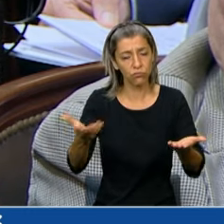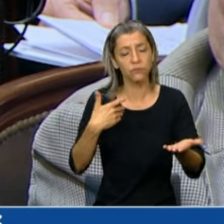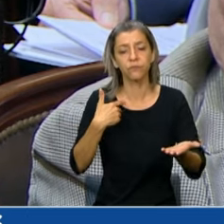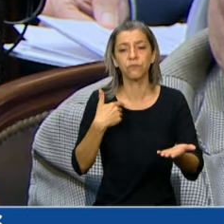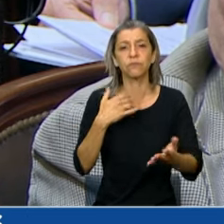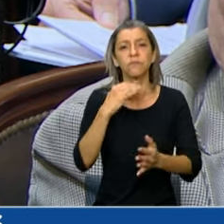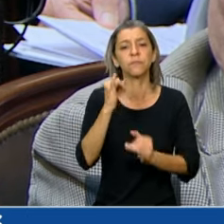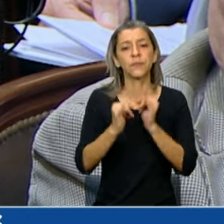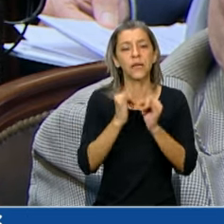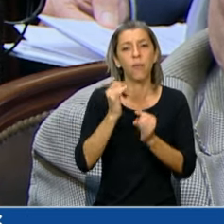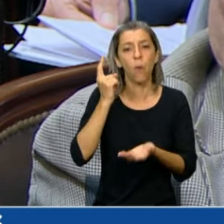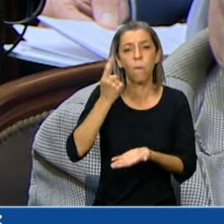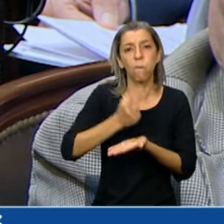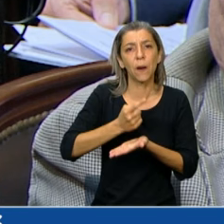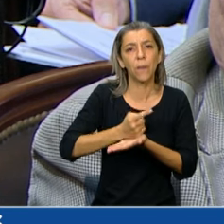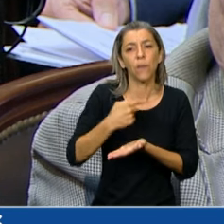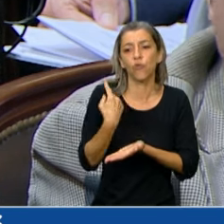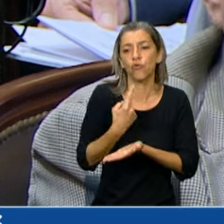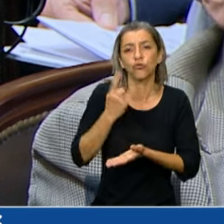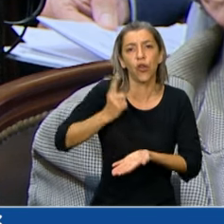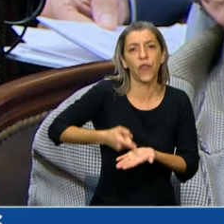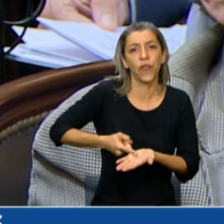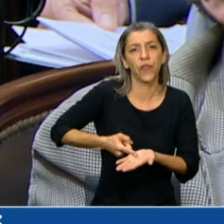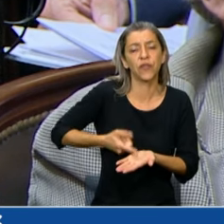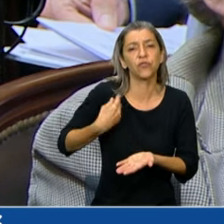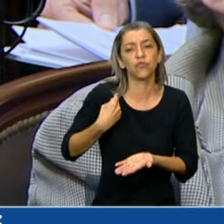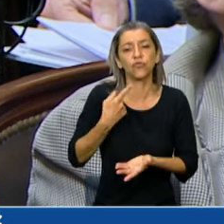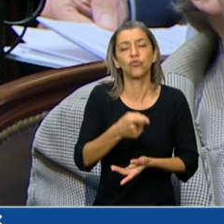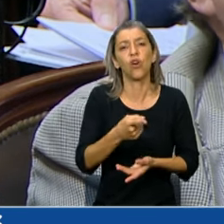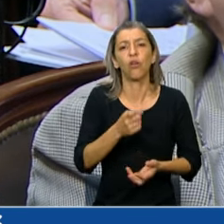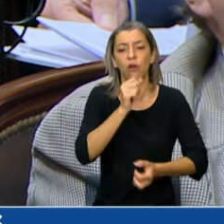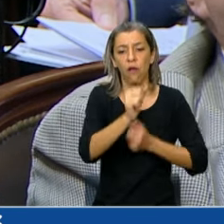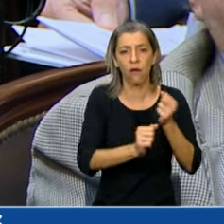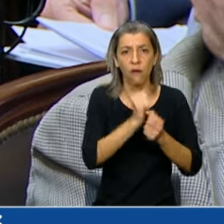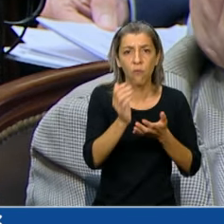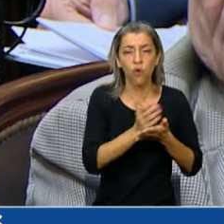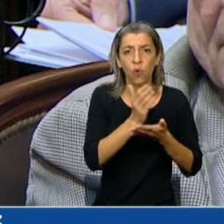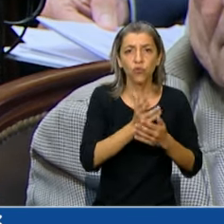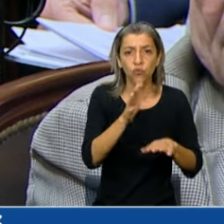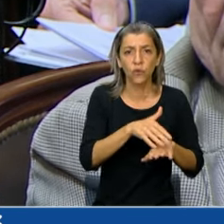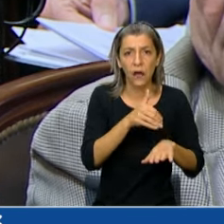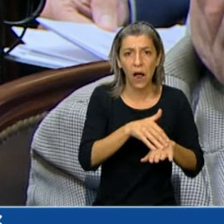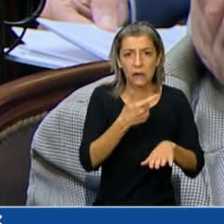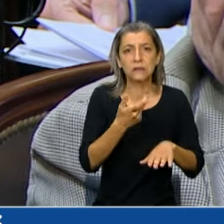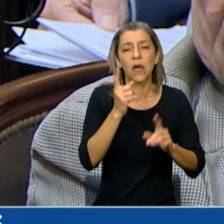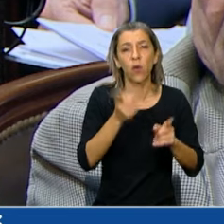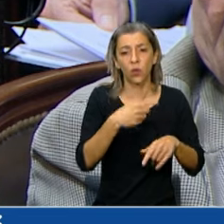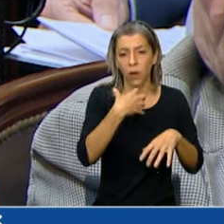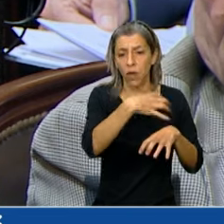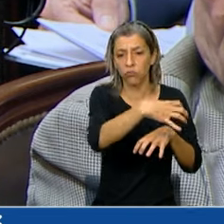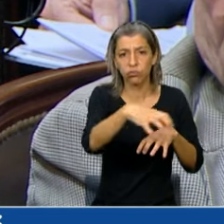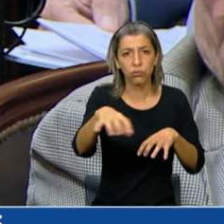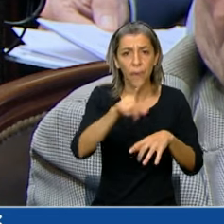primero a través de esta ley de declarar la Industria del calzado y sus proveedores como industria